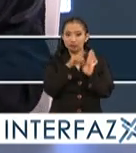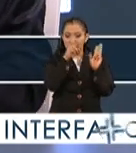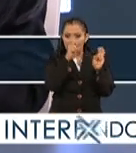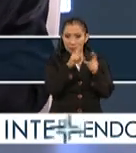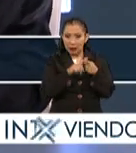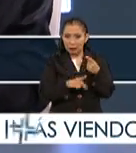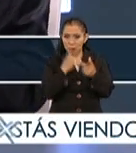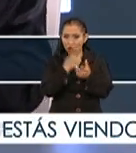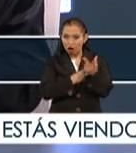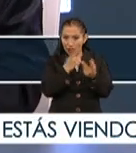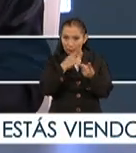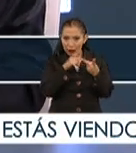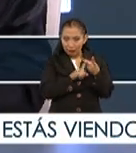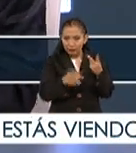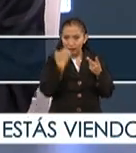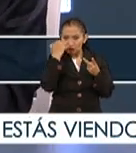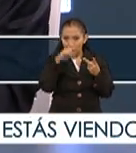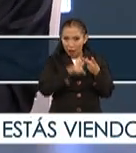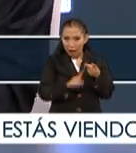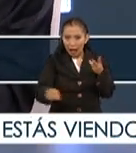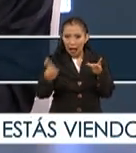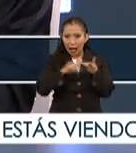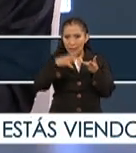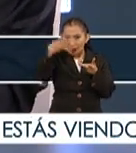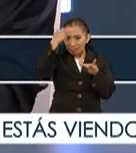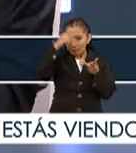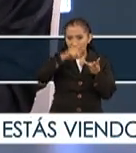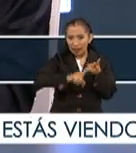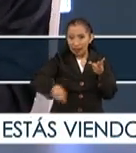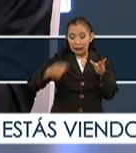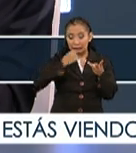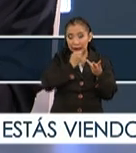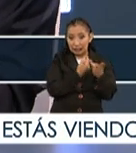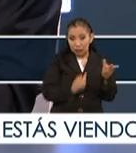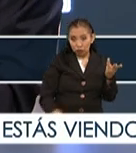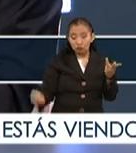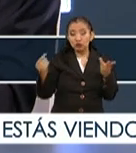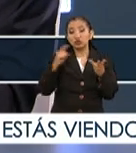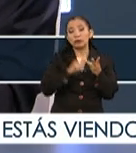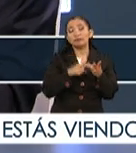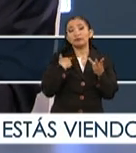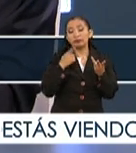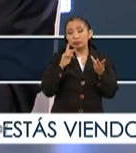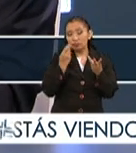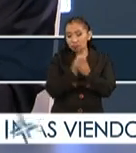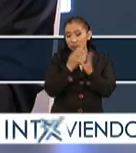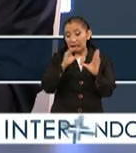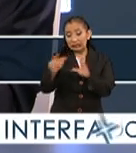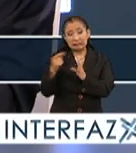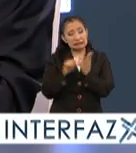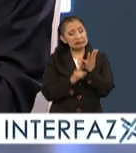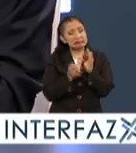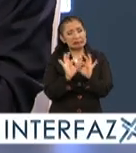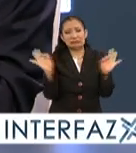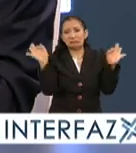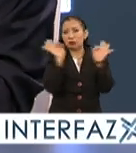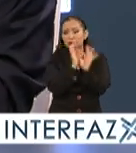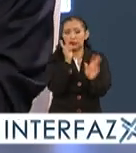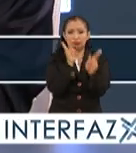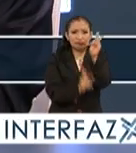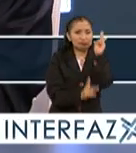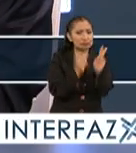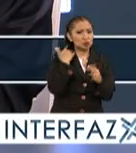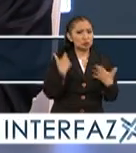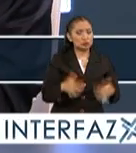currículum, los planes y programas, la escuela, el aprendizaje de las niñas y los niños, la pedagogía. Es una importante